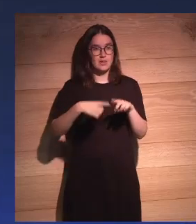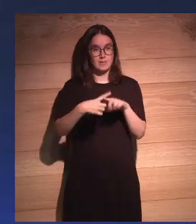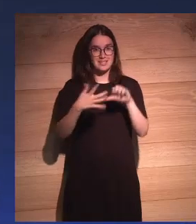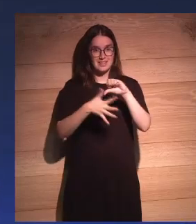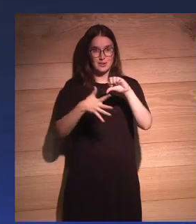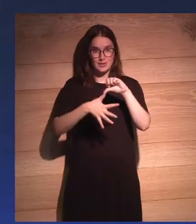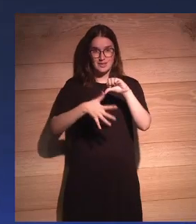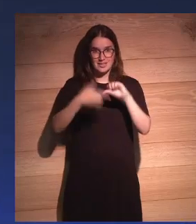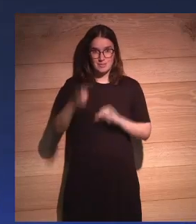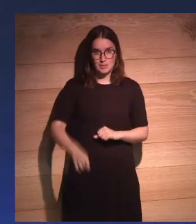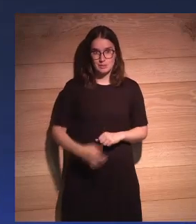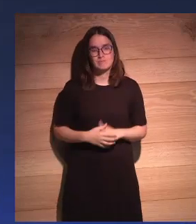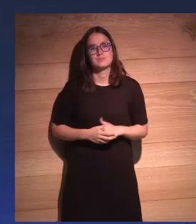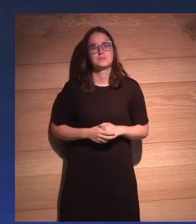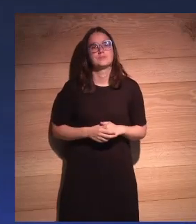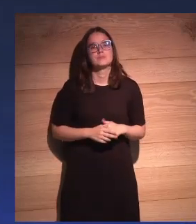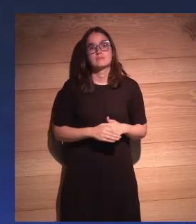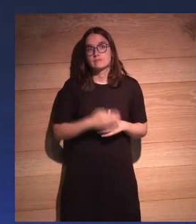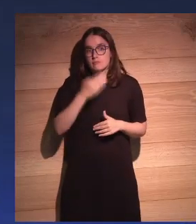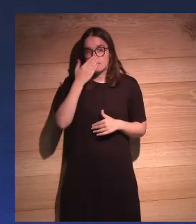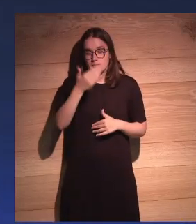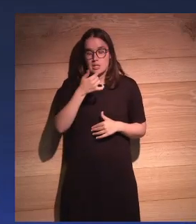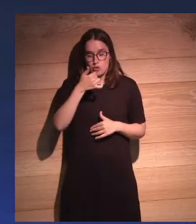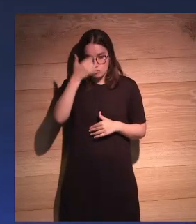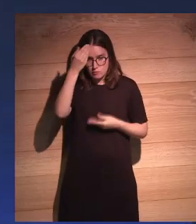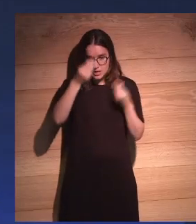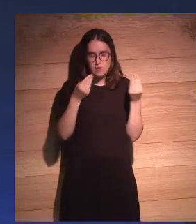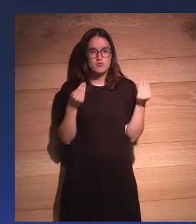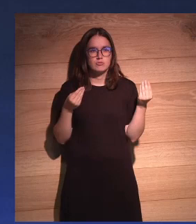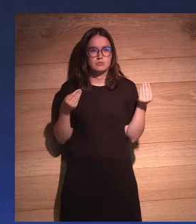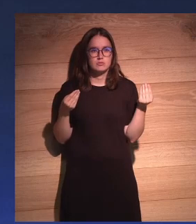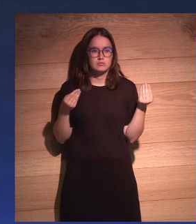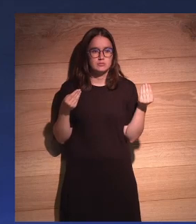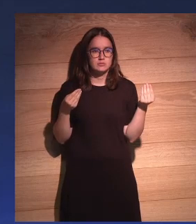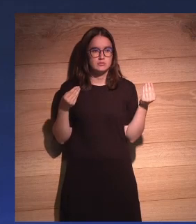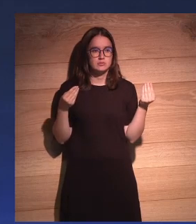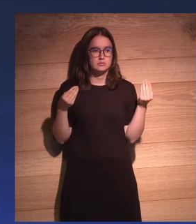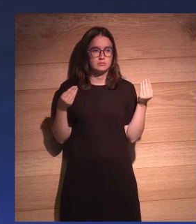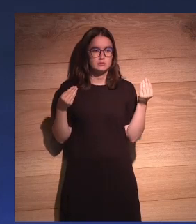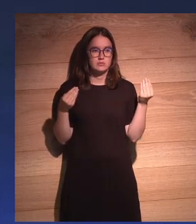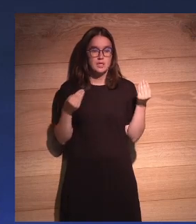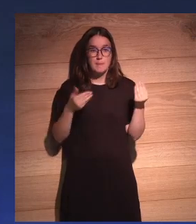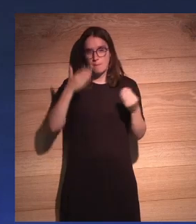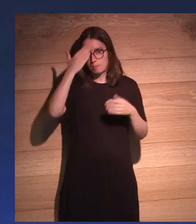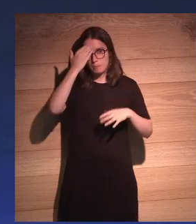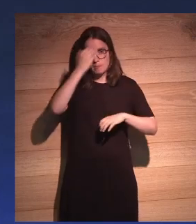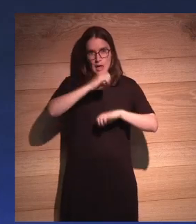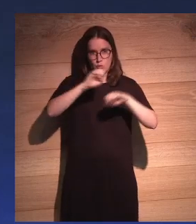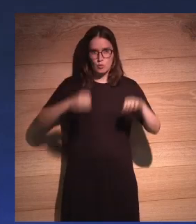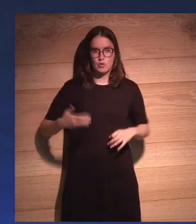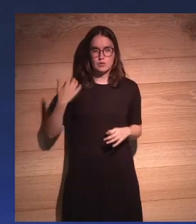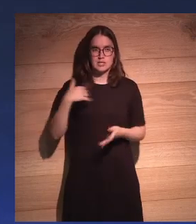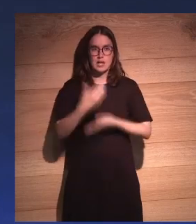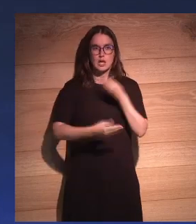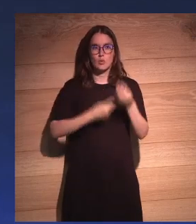en Latinoamérica. Y la verdad es que yo diría que es maduro ya el uso